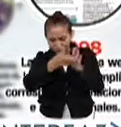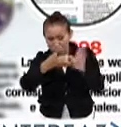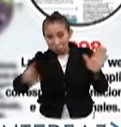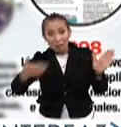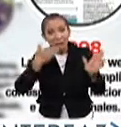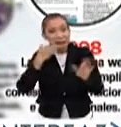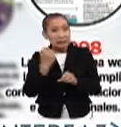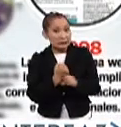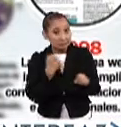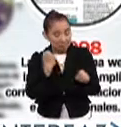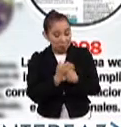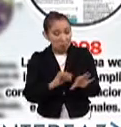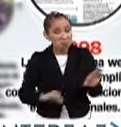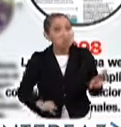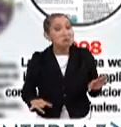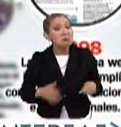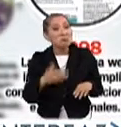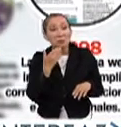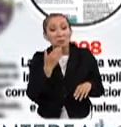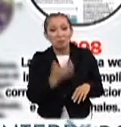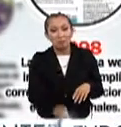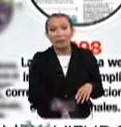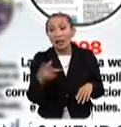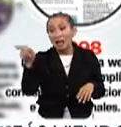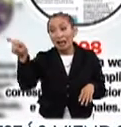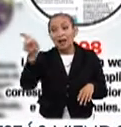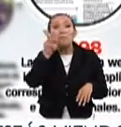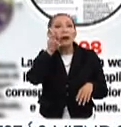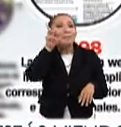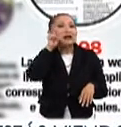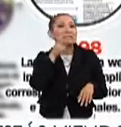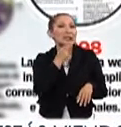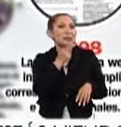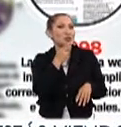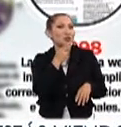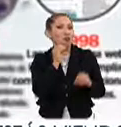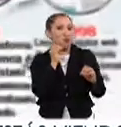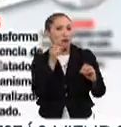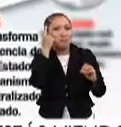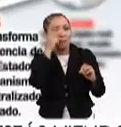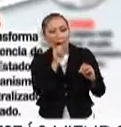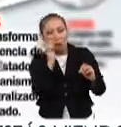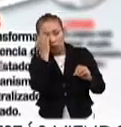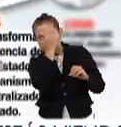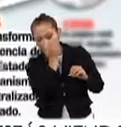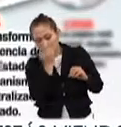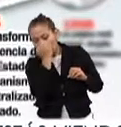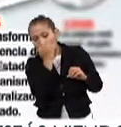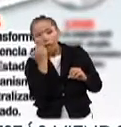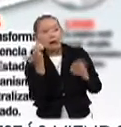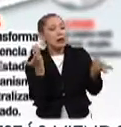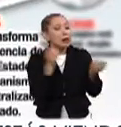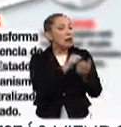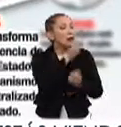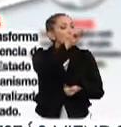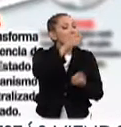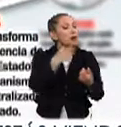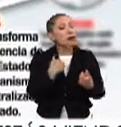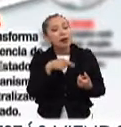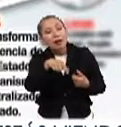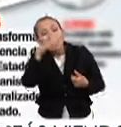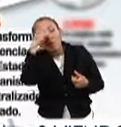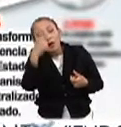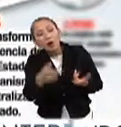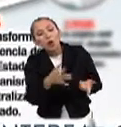resultó un ejercicio muy interesante. Al Papa le sirvió mucho para pulsar qué es lo que la gente esperaba